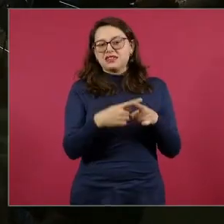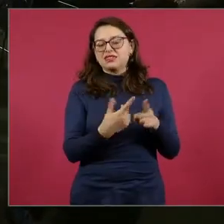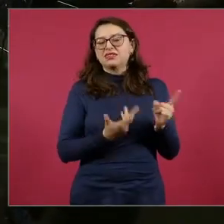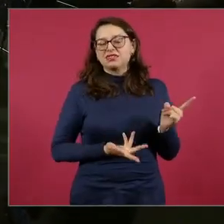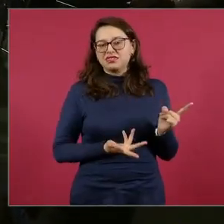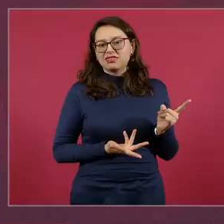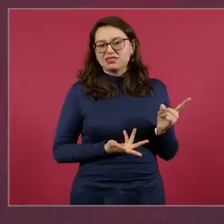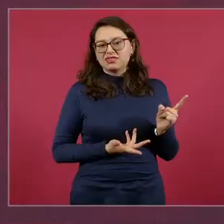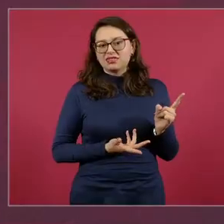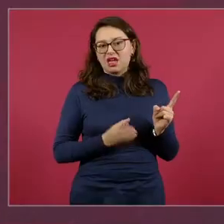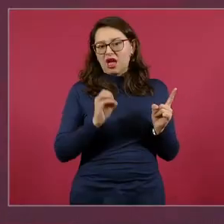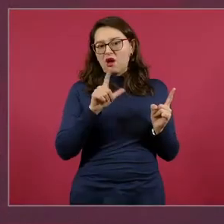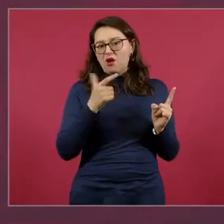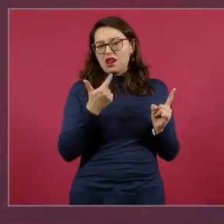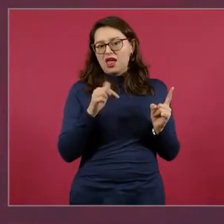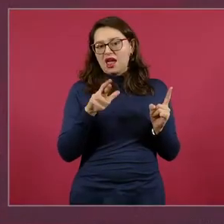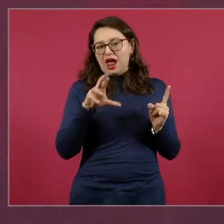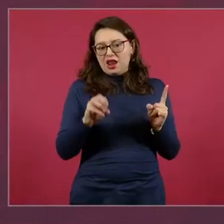jugosísimos.